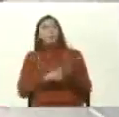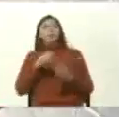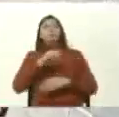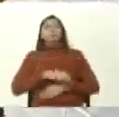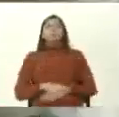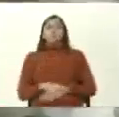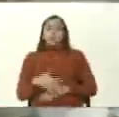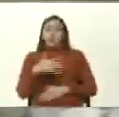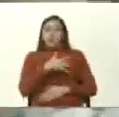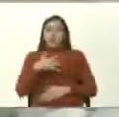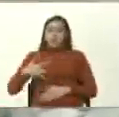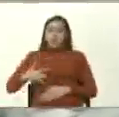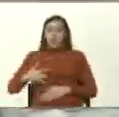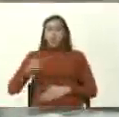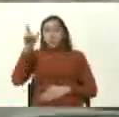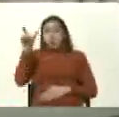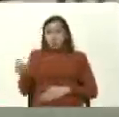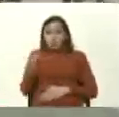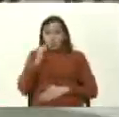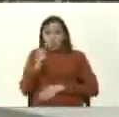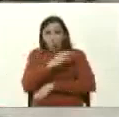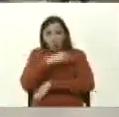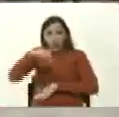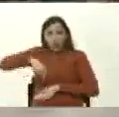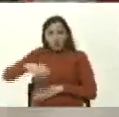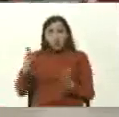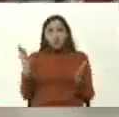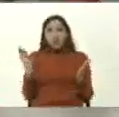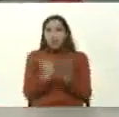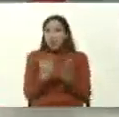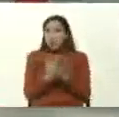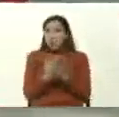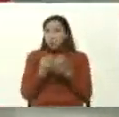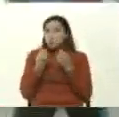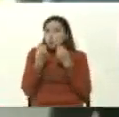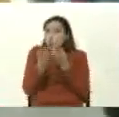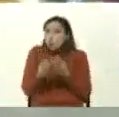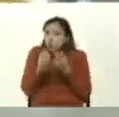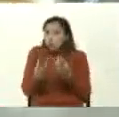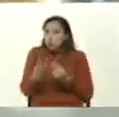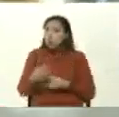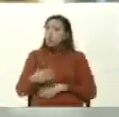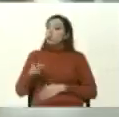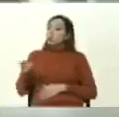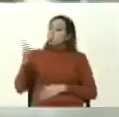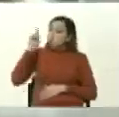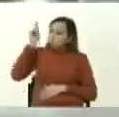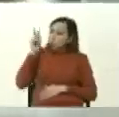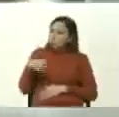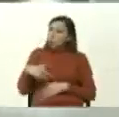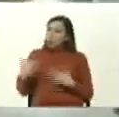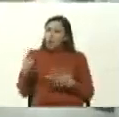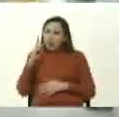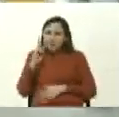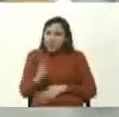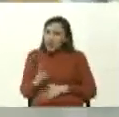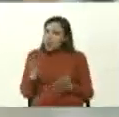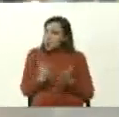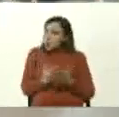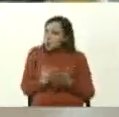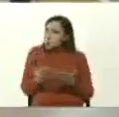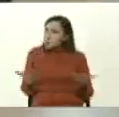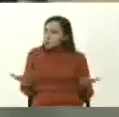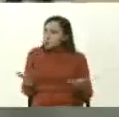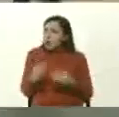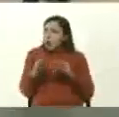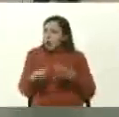que Raúl Valera, director de la escuela, nos haga su comentario. Profe, ¿qué le ha parecido? ¿Cómo está la escuela? ¿Cómo